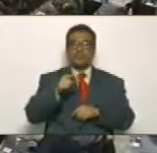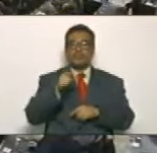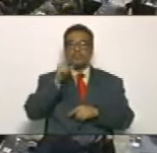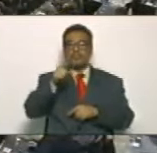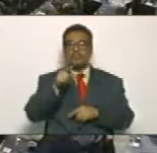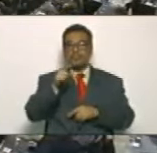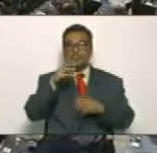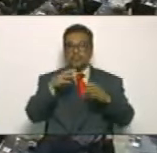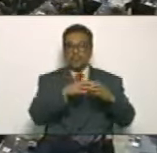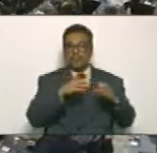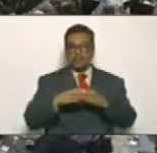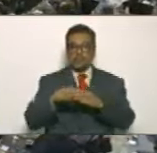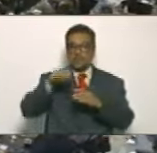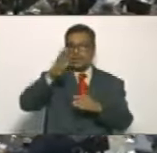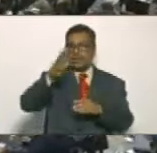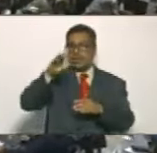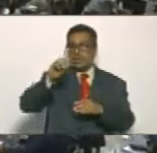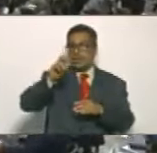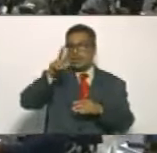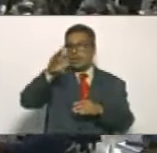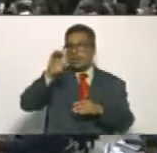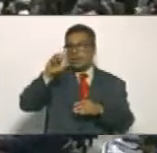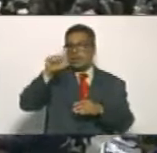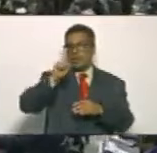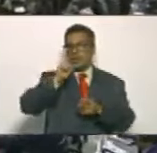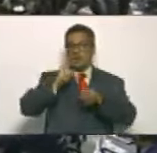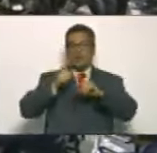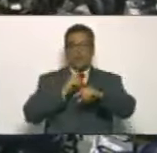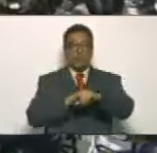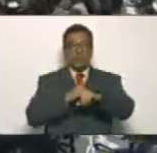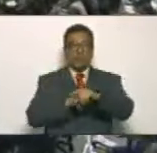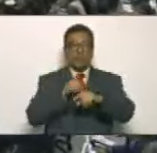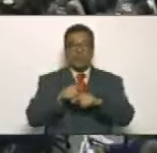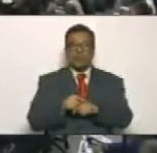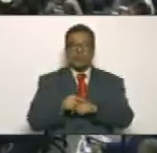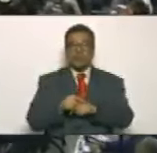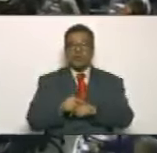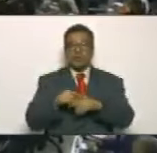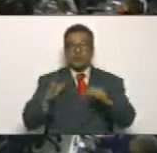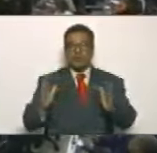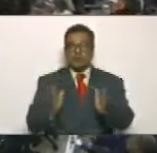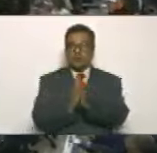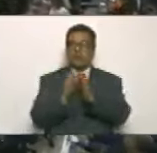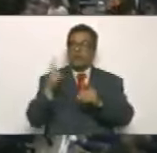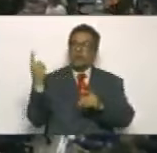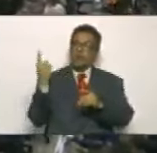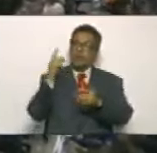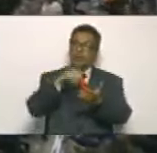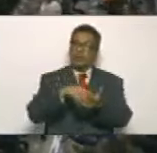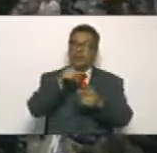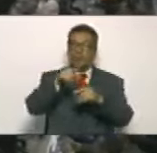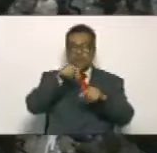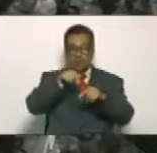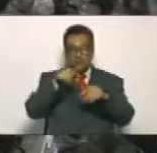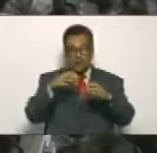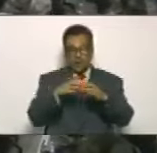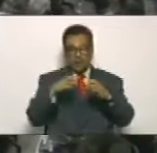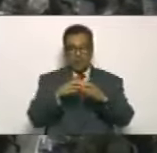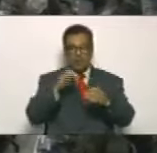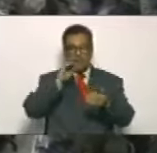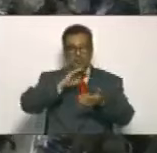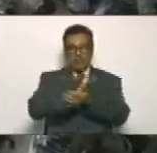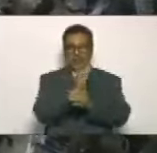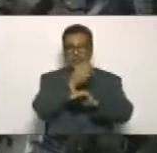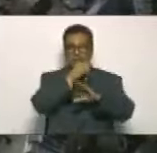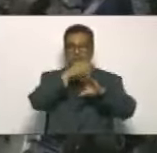ejército sangriento de Boves se dirigió en algún momento a Cumaná y desde Cumaná acabó con la